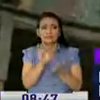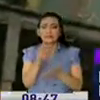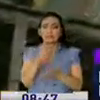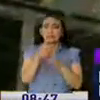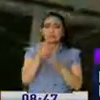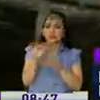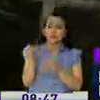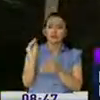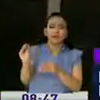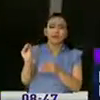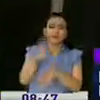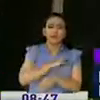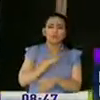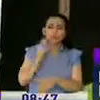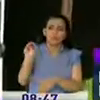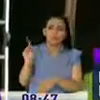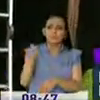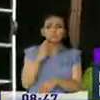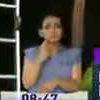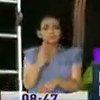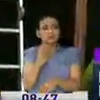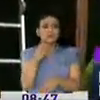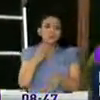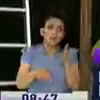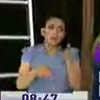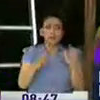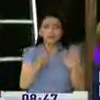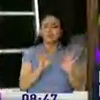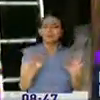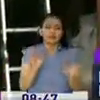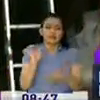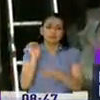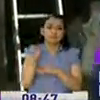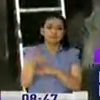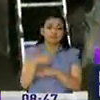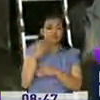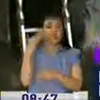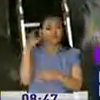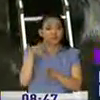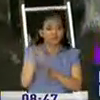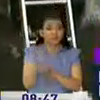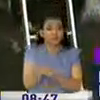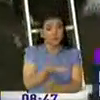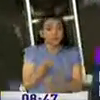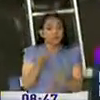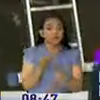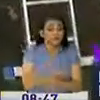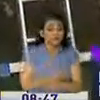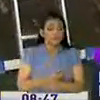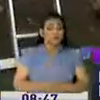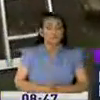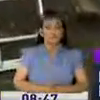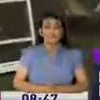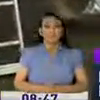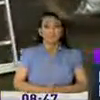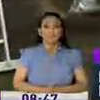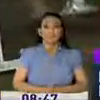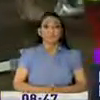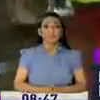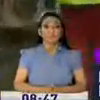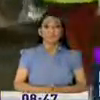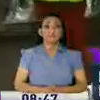ante las notificaciones del municipio, es decir, no le ponen atención a aquello y no saben que genera un riesgo que es bastante grande, ¿no? Además, sabemos que